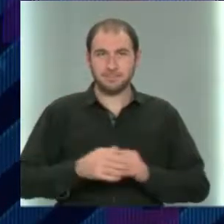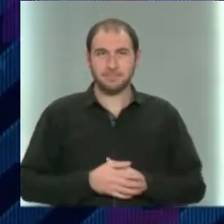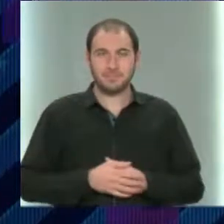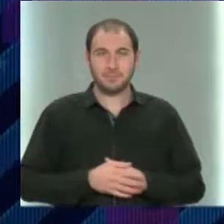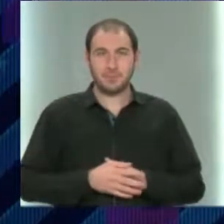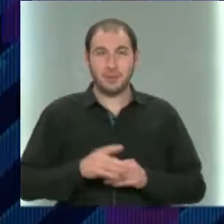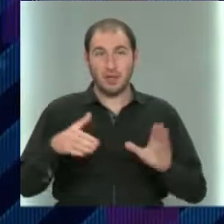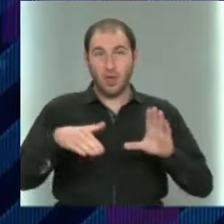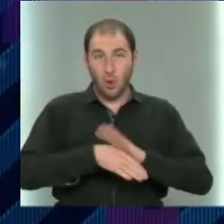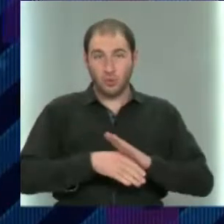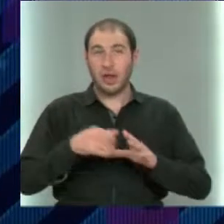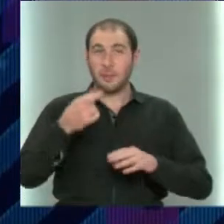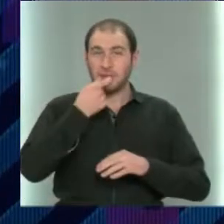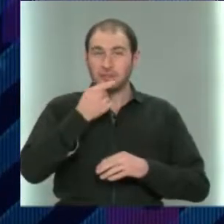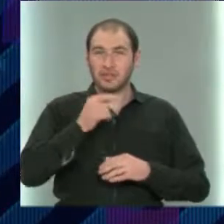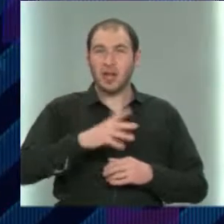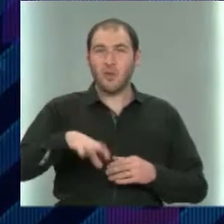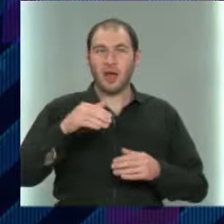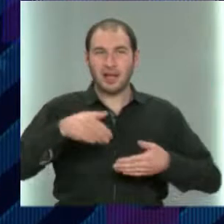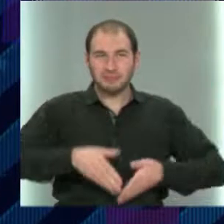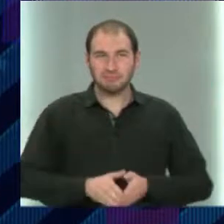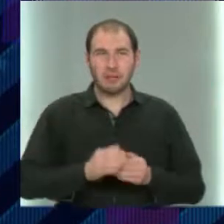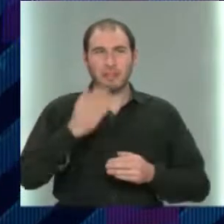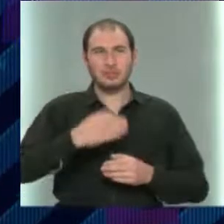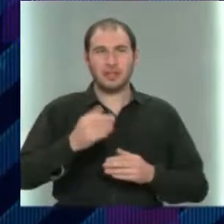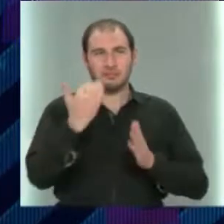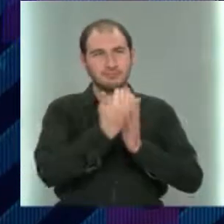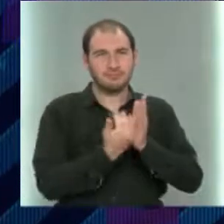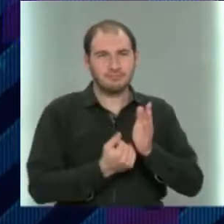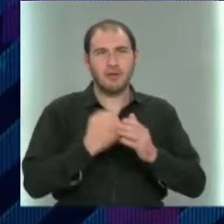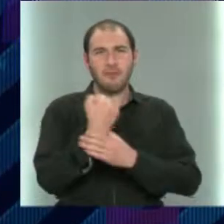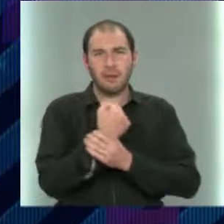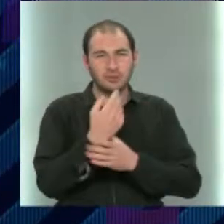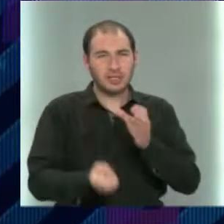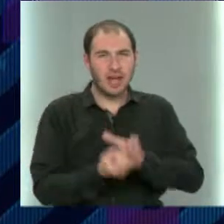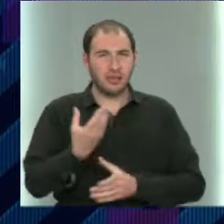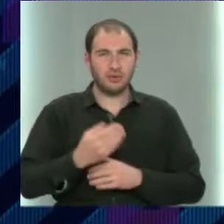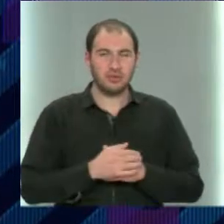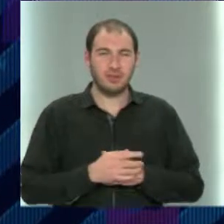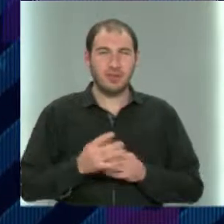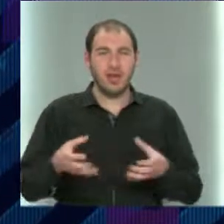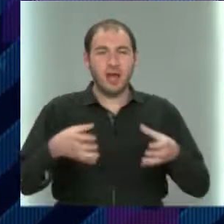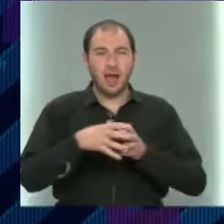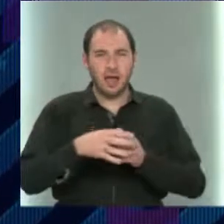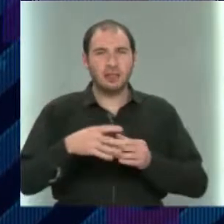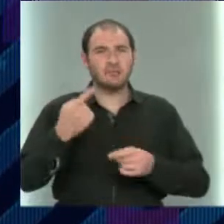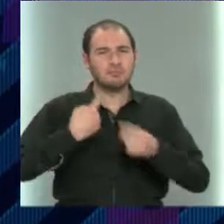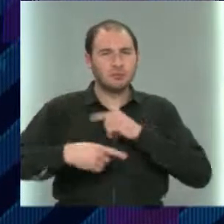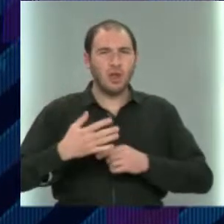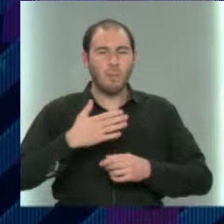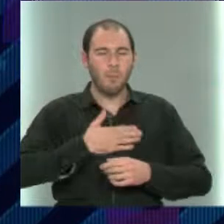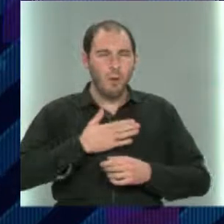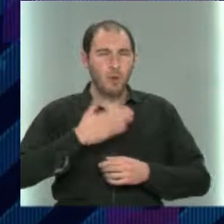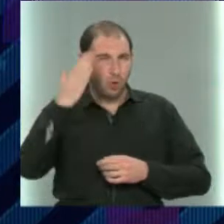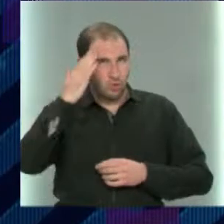porque Mendoza ha sido el lugar de nacimiento, de residencia de estos destacados escritores y creadores que conforman un riquísimo patrimonio cultural